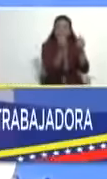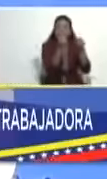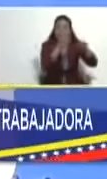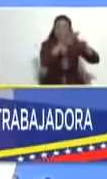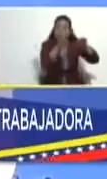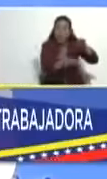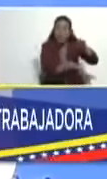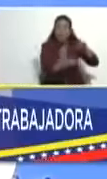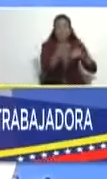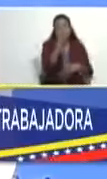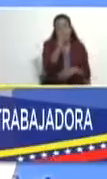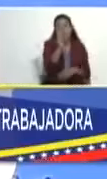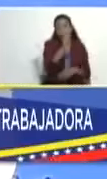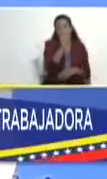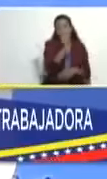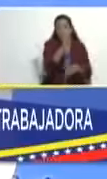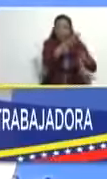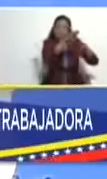para 4 meses